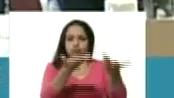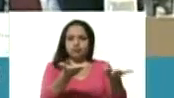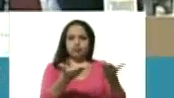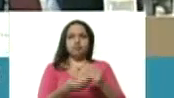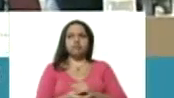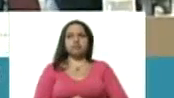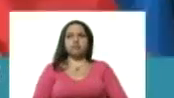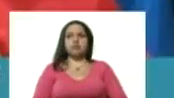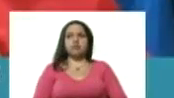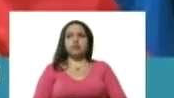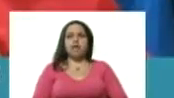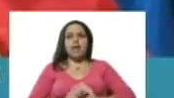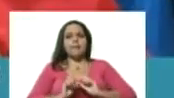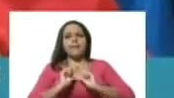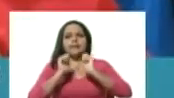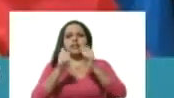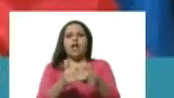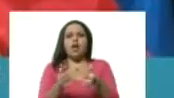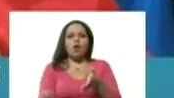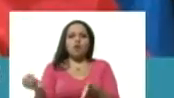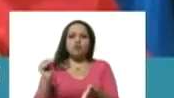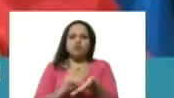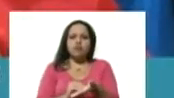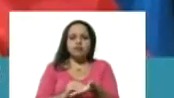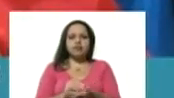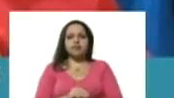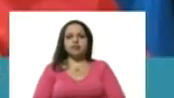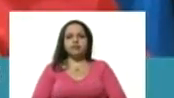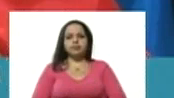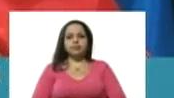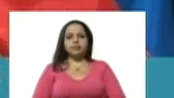el relanzamiento en el